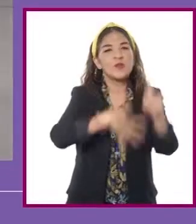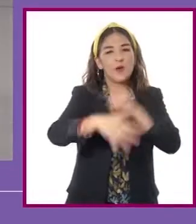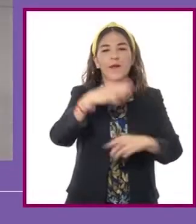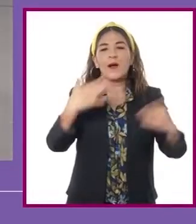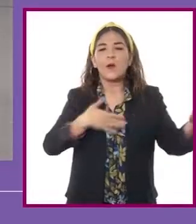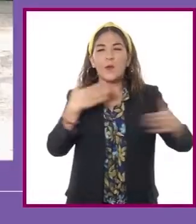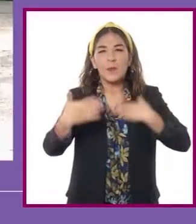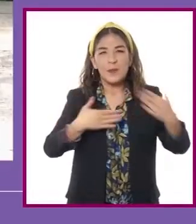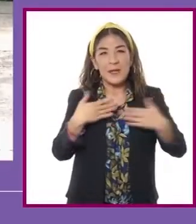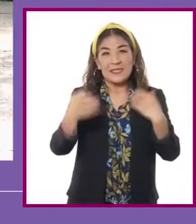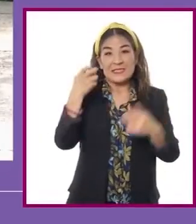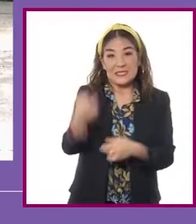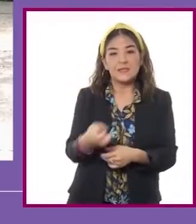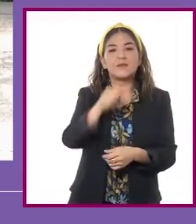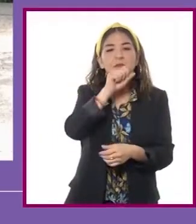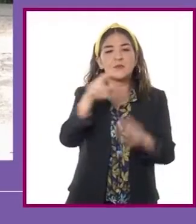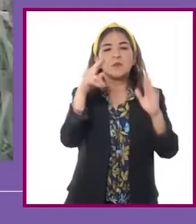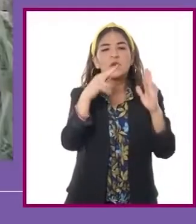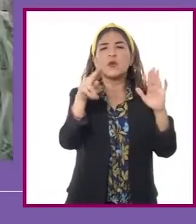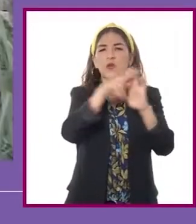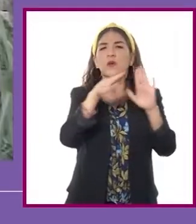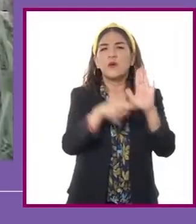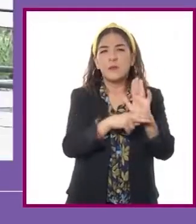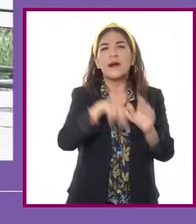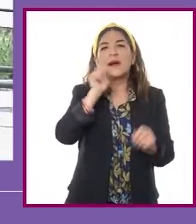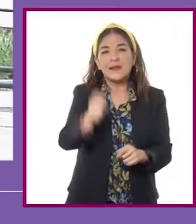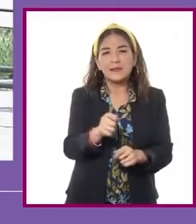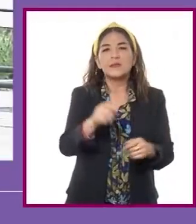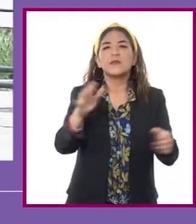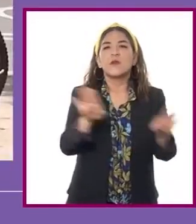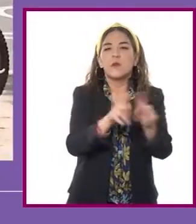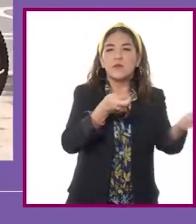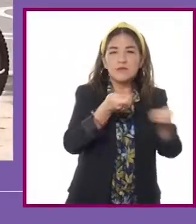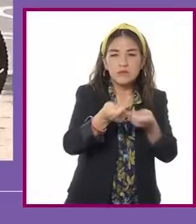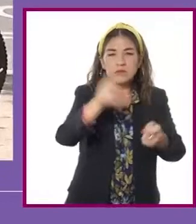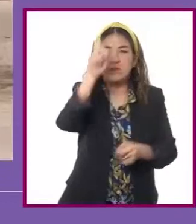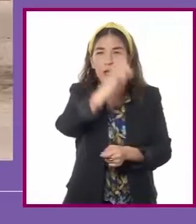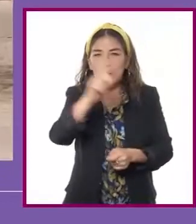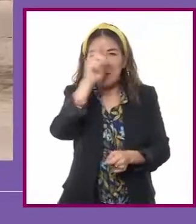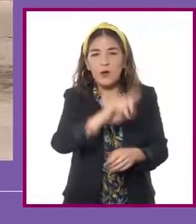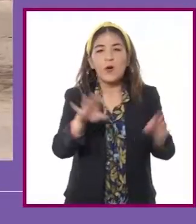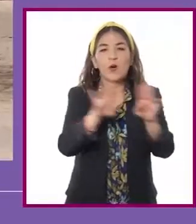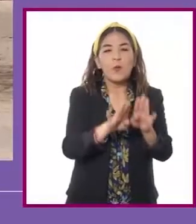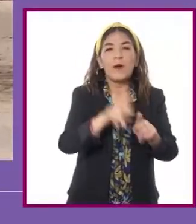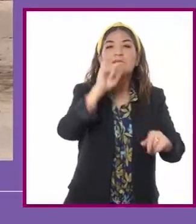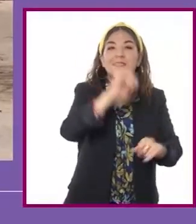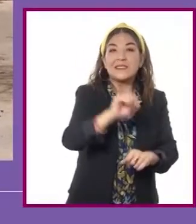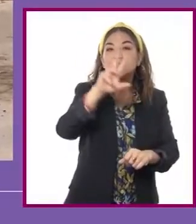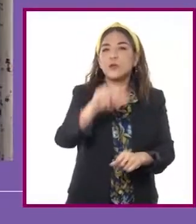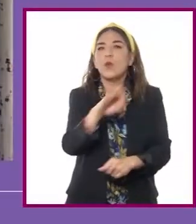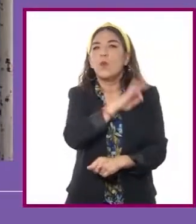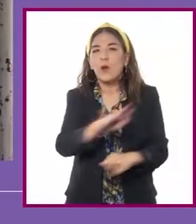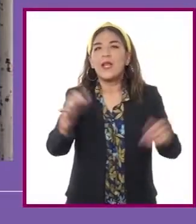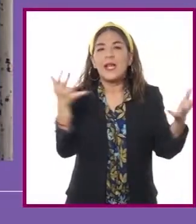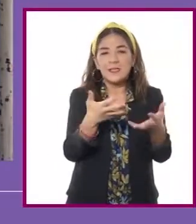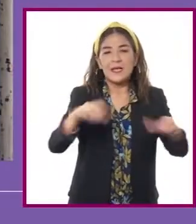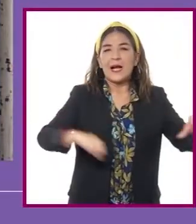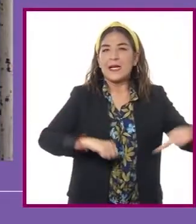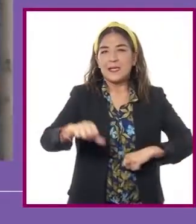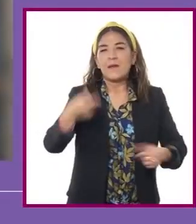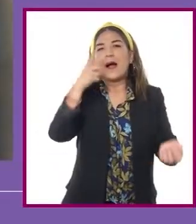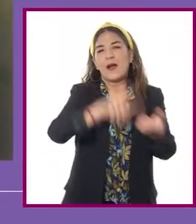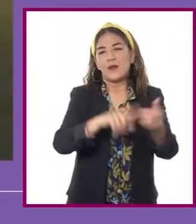Estas normas tienen como finalidad regular, orientar, limitar y encauzar las acciones dentro de